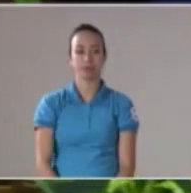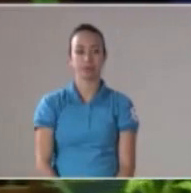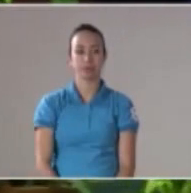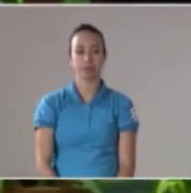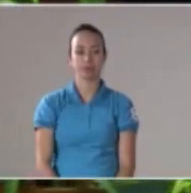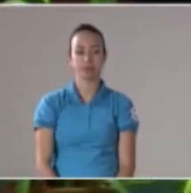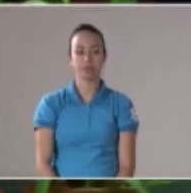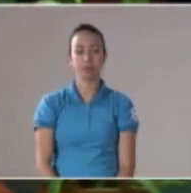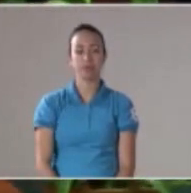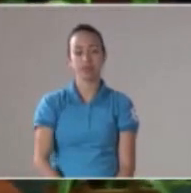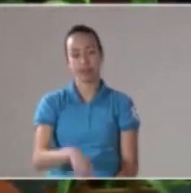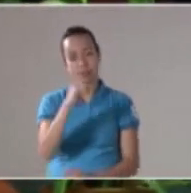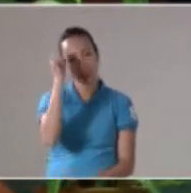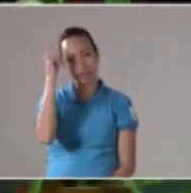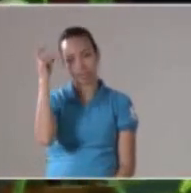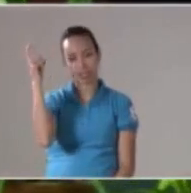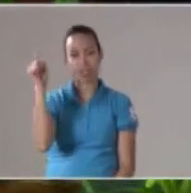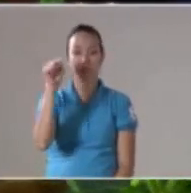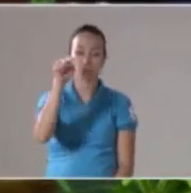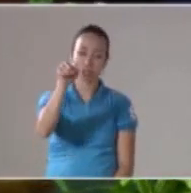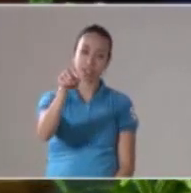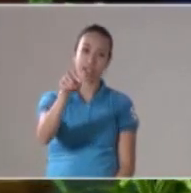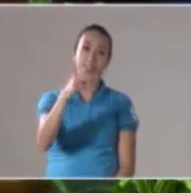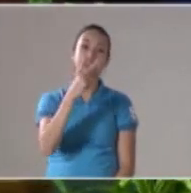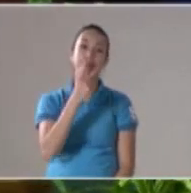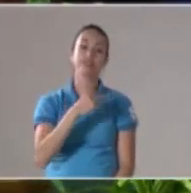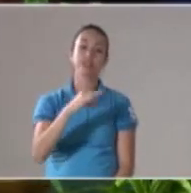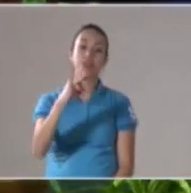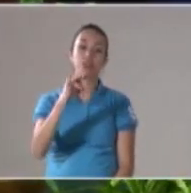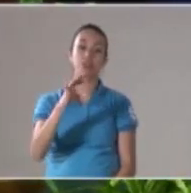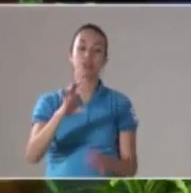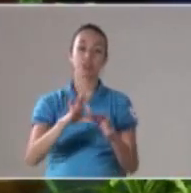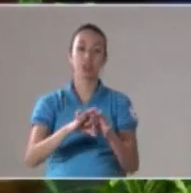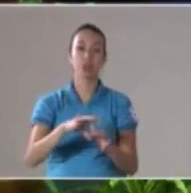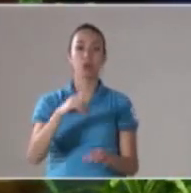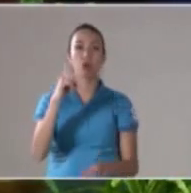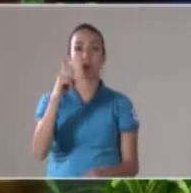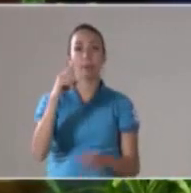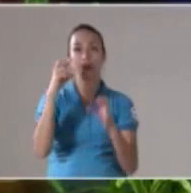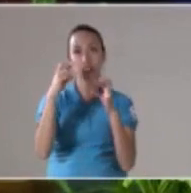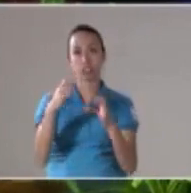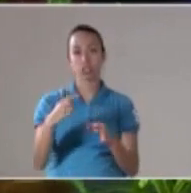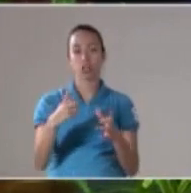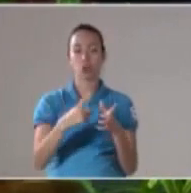supóngase que usted es un hijo de un señor que tiene un nombre